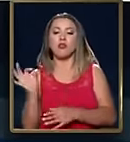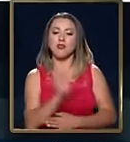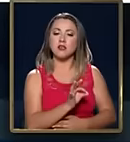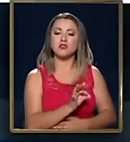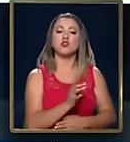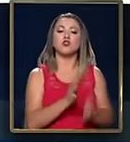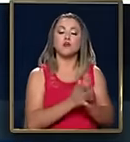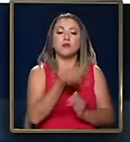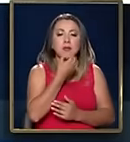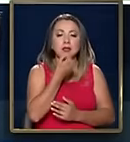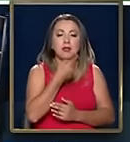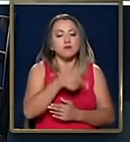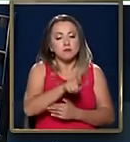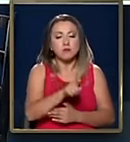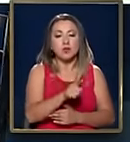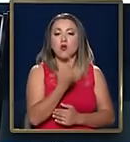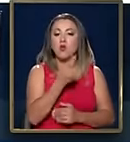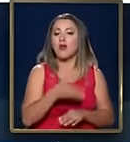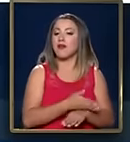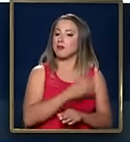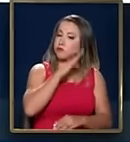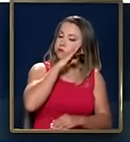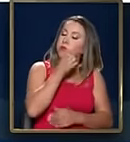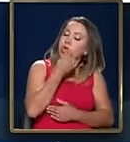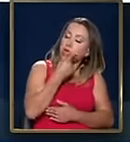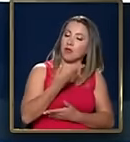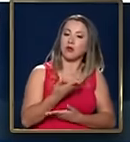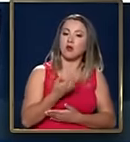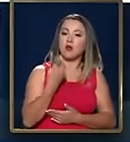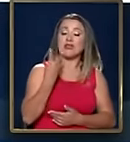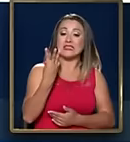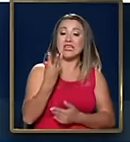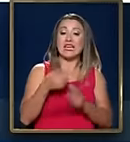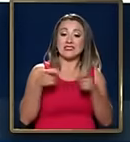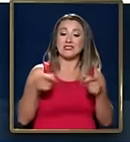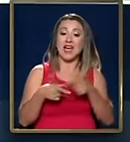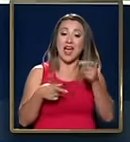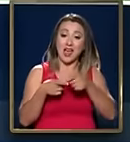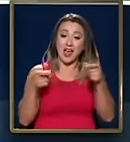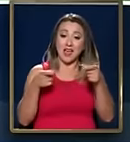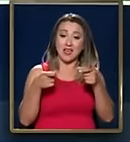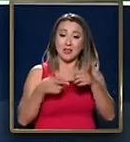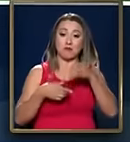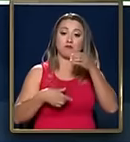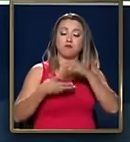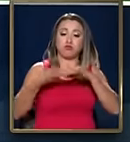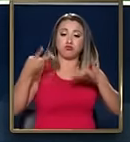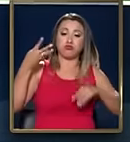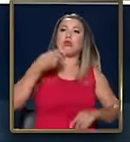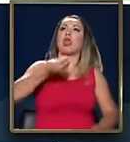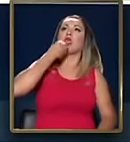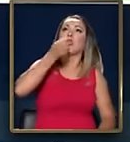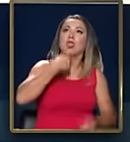llévese estas tabletas y tómese una antes de acostarse. En un día se tomó 3 cajas, pero bueno, no es el tema que hoy día nos